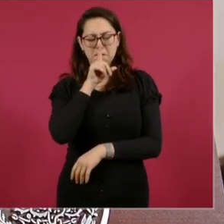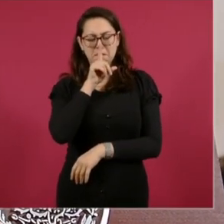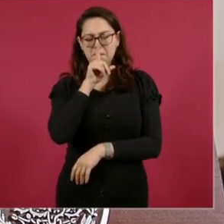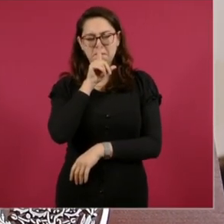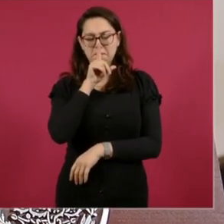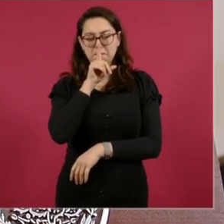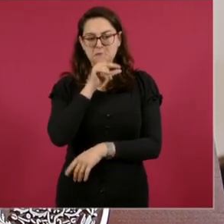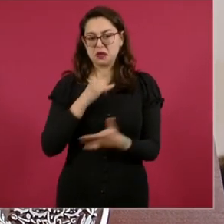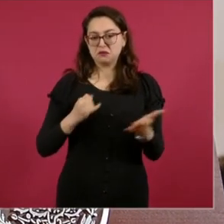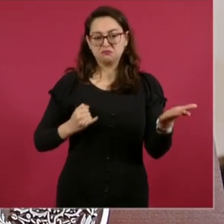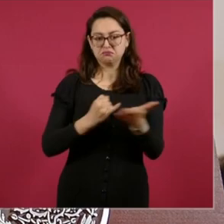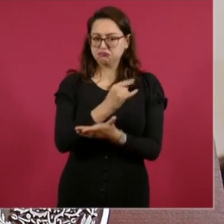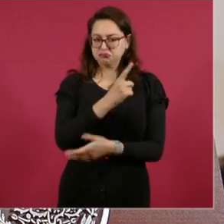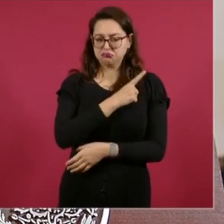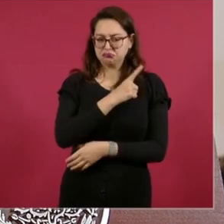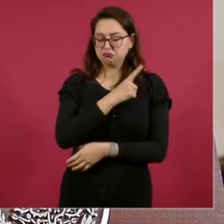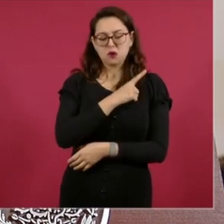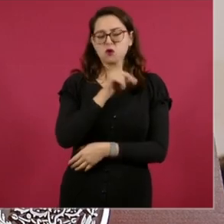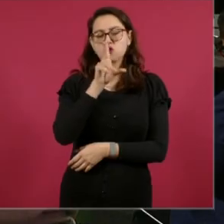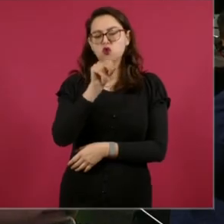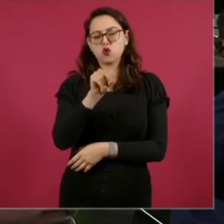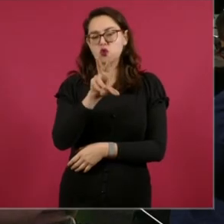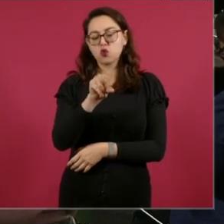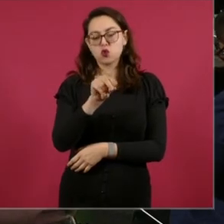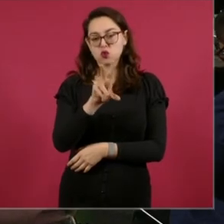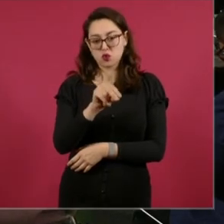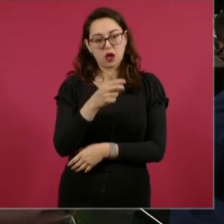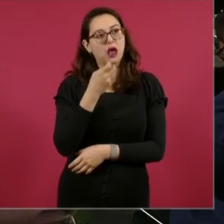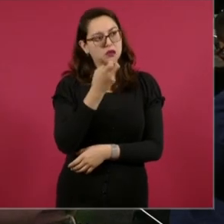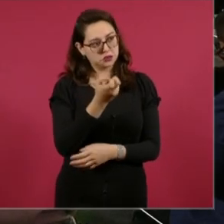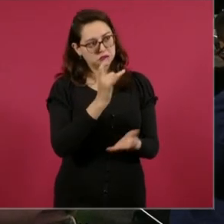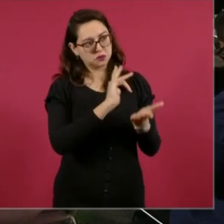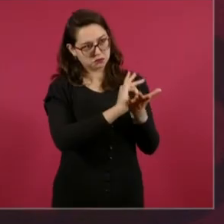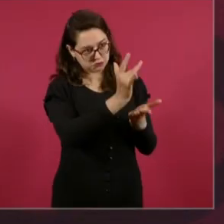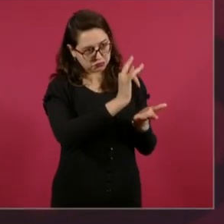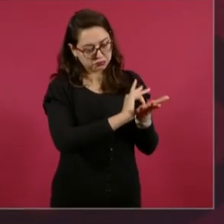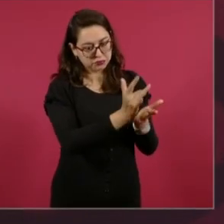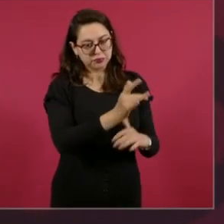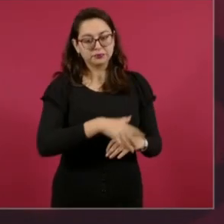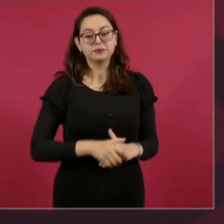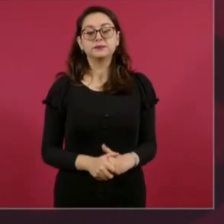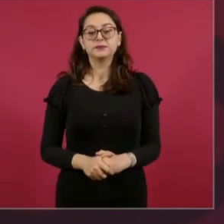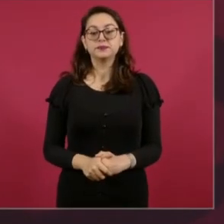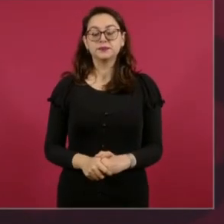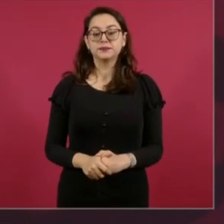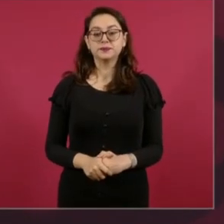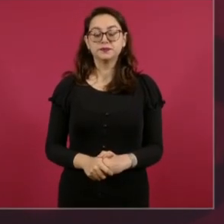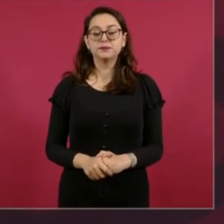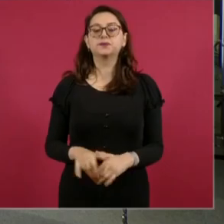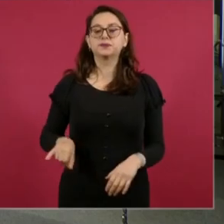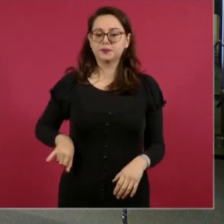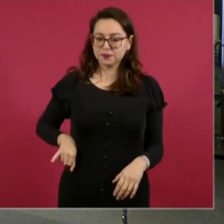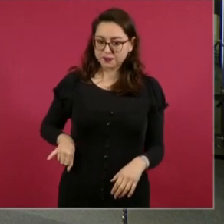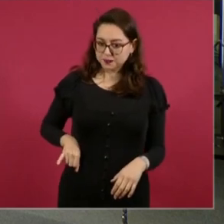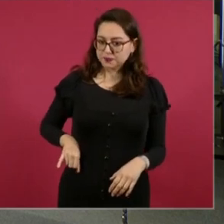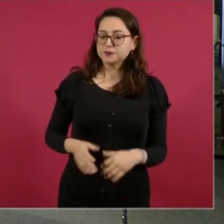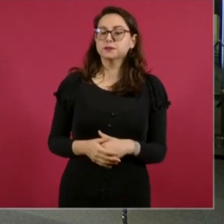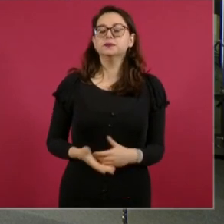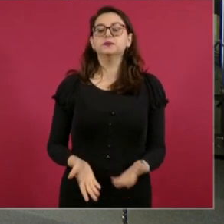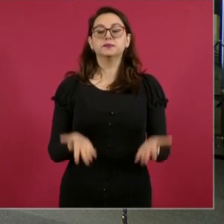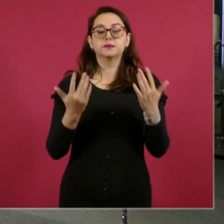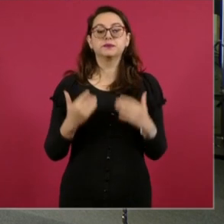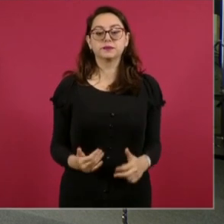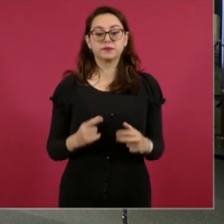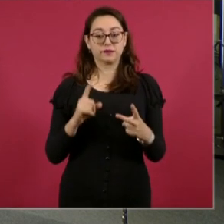que pueda afectar a México y eso se lo agradecemos mucho. Ok, presidente, gracias.